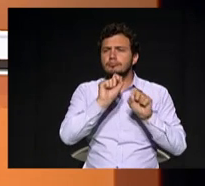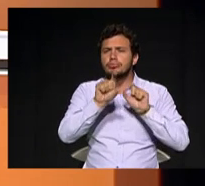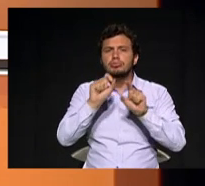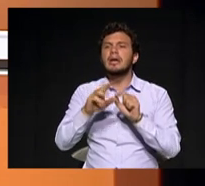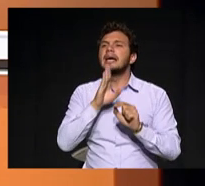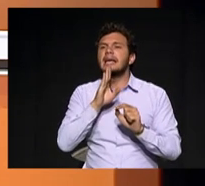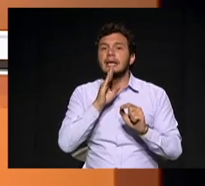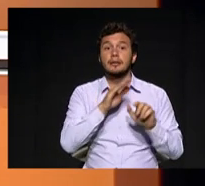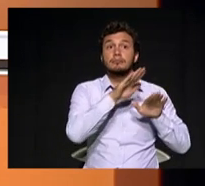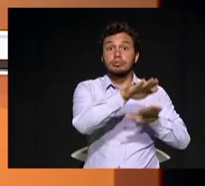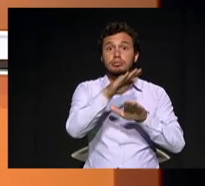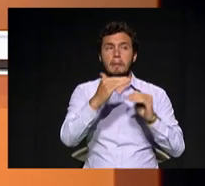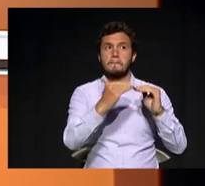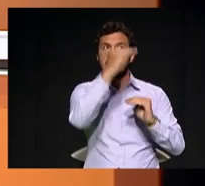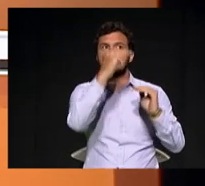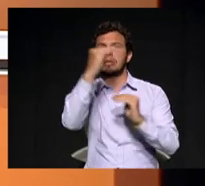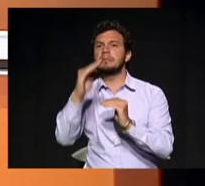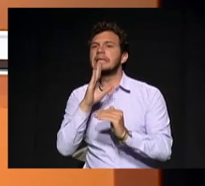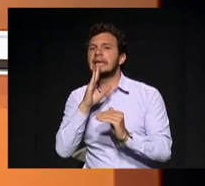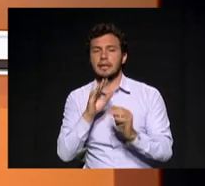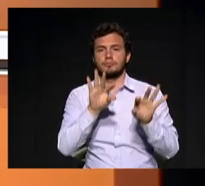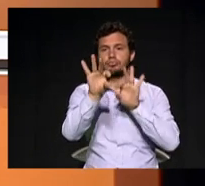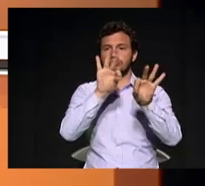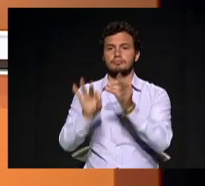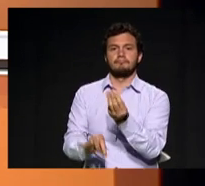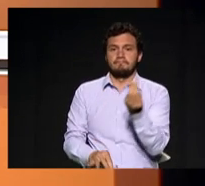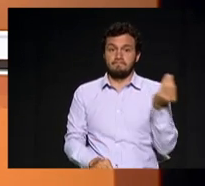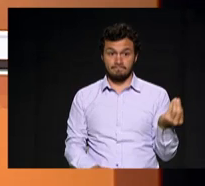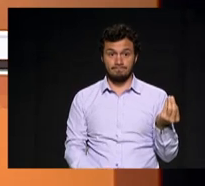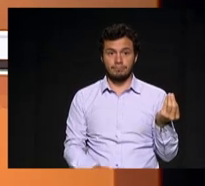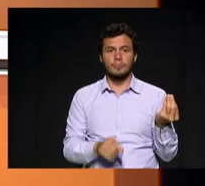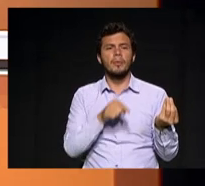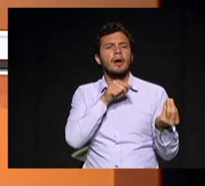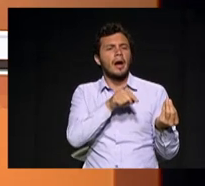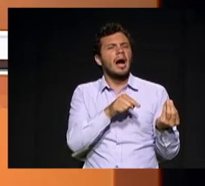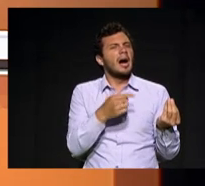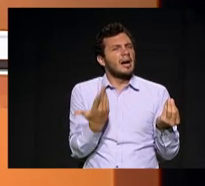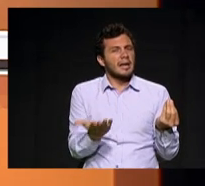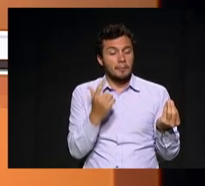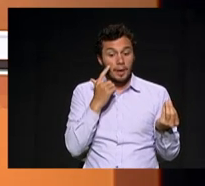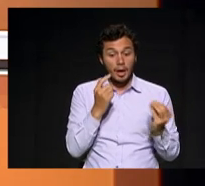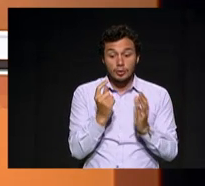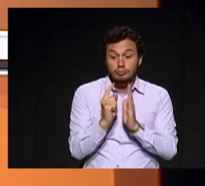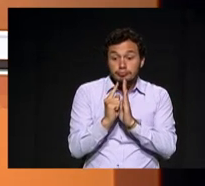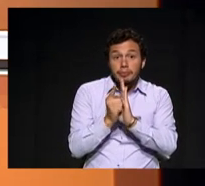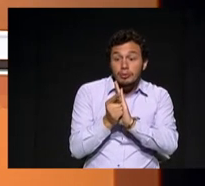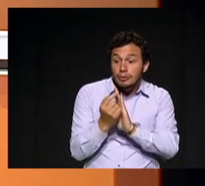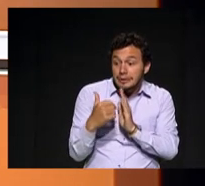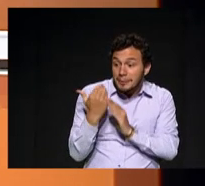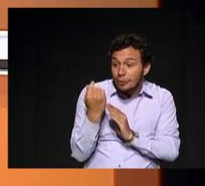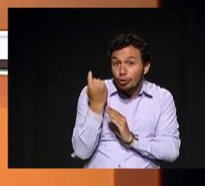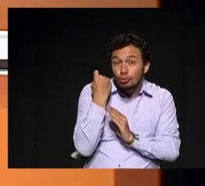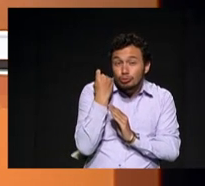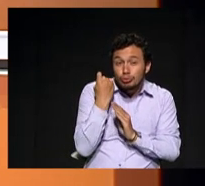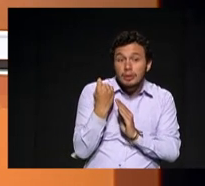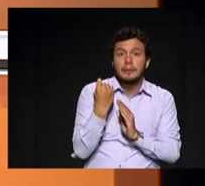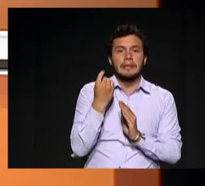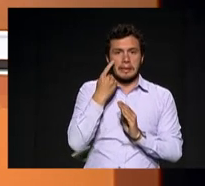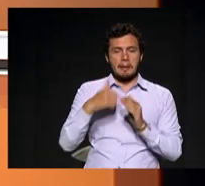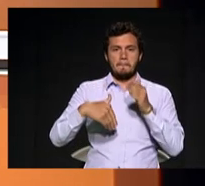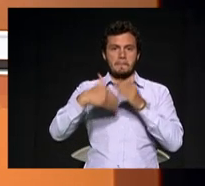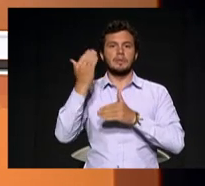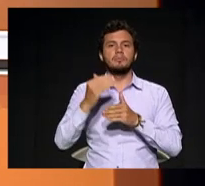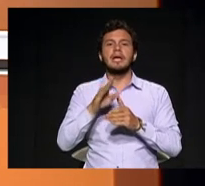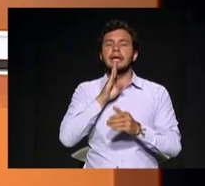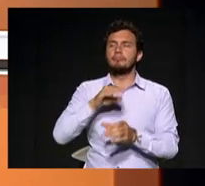la ubicación de los candidatos como está en este momento se realizó minutos antes a empezar esta transmisión por un sorteo en el que